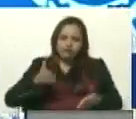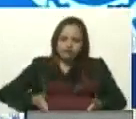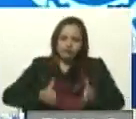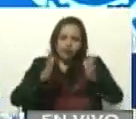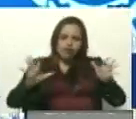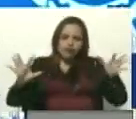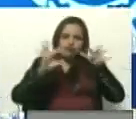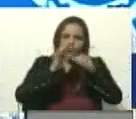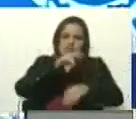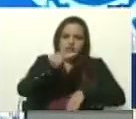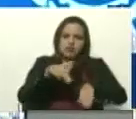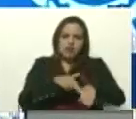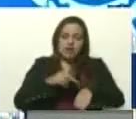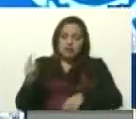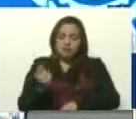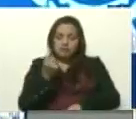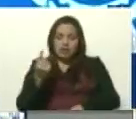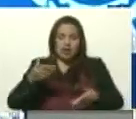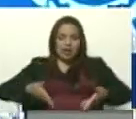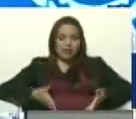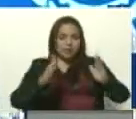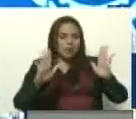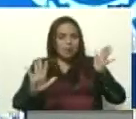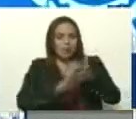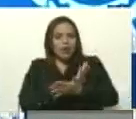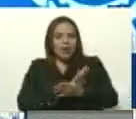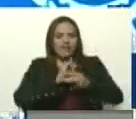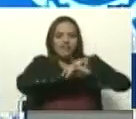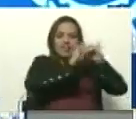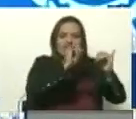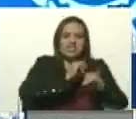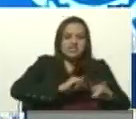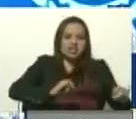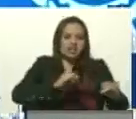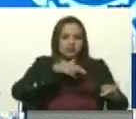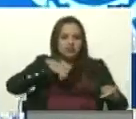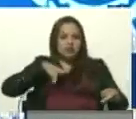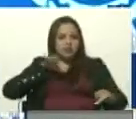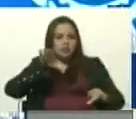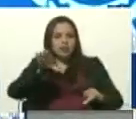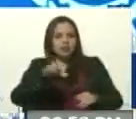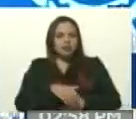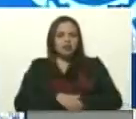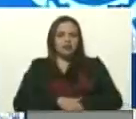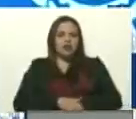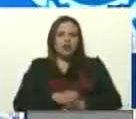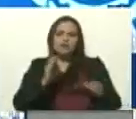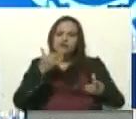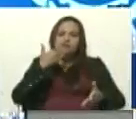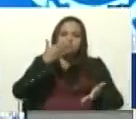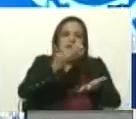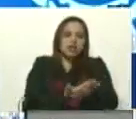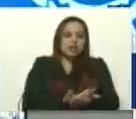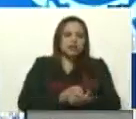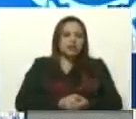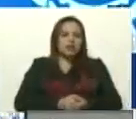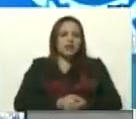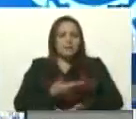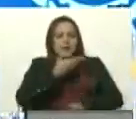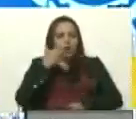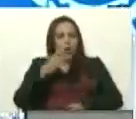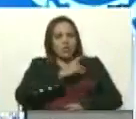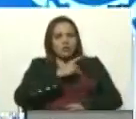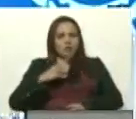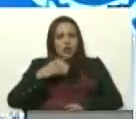Nacional por ese único camino que es la felicidad de nuestro pueblo. Muchísimas gracias, nuestros mejores augurios y